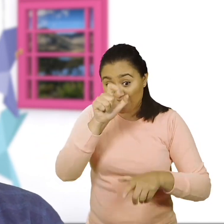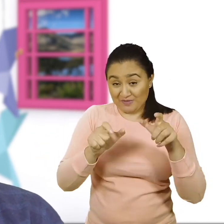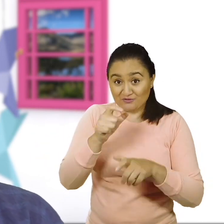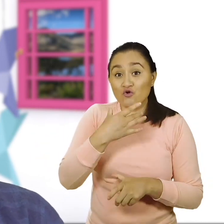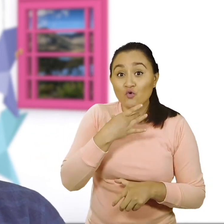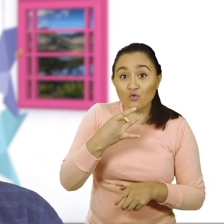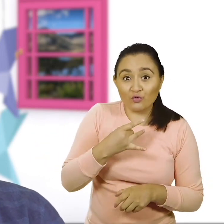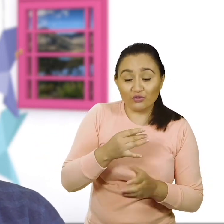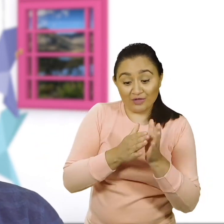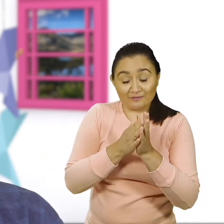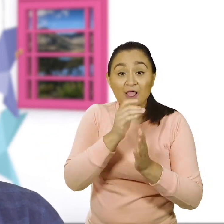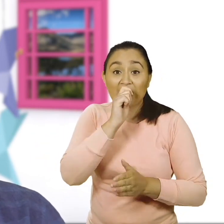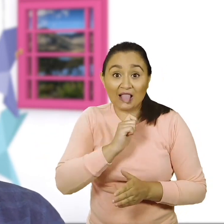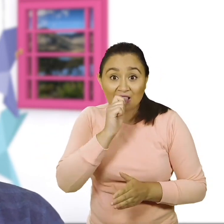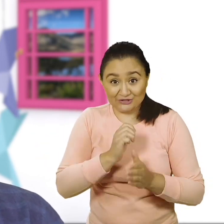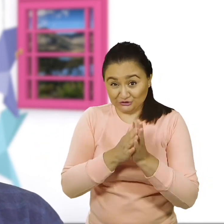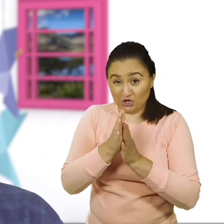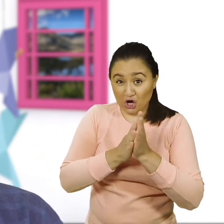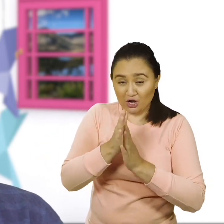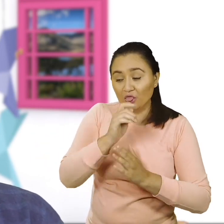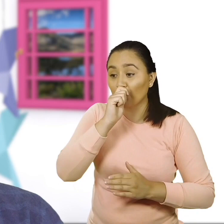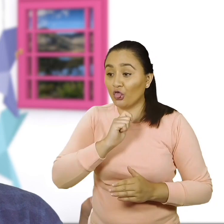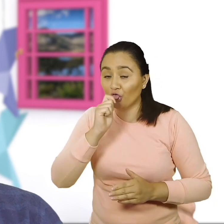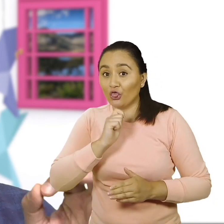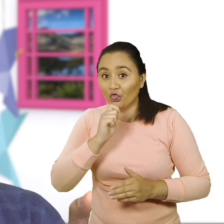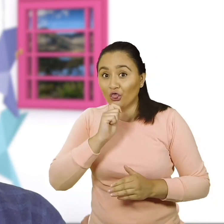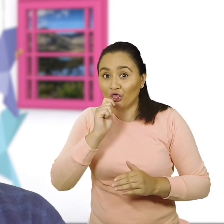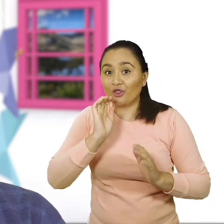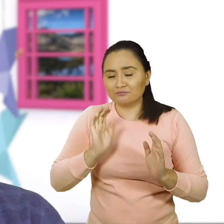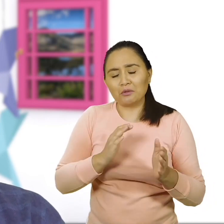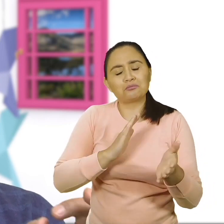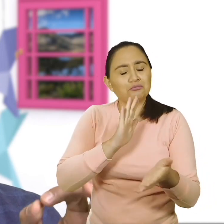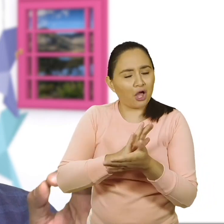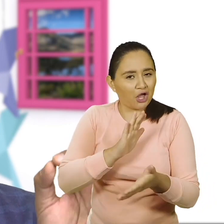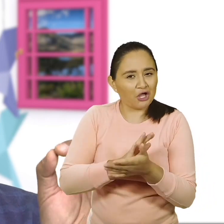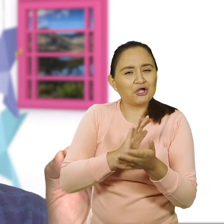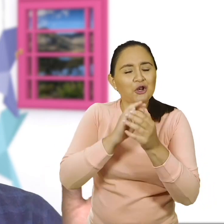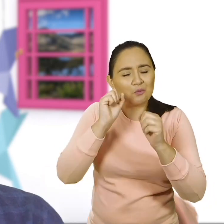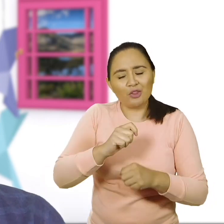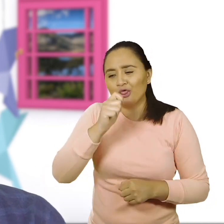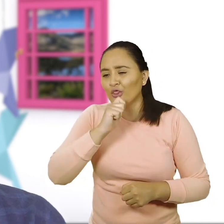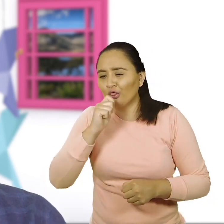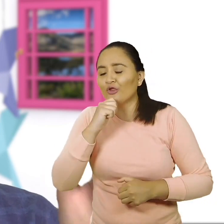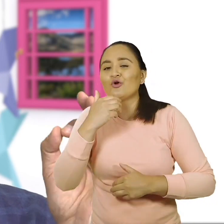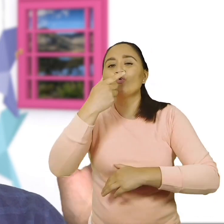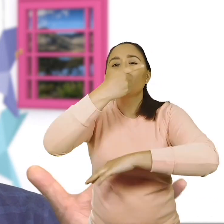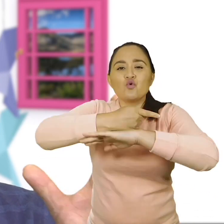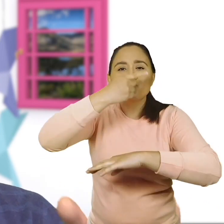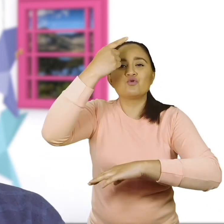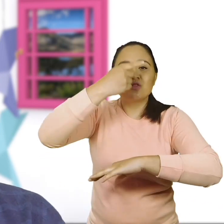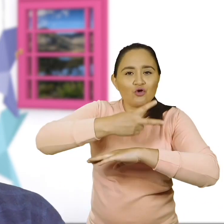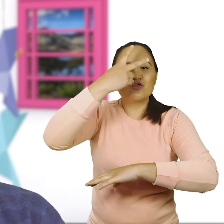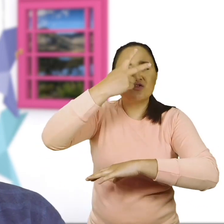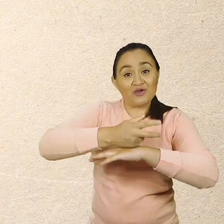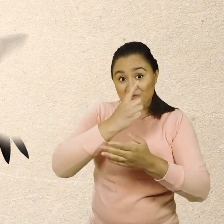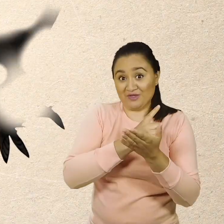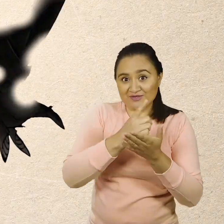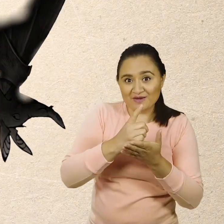los helados de chocolate, el asunto podría tardar una semana más, pero de que se recupera, se